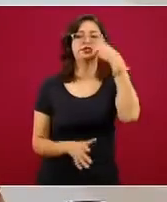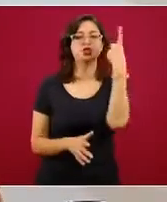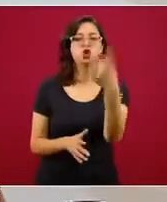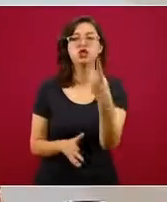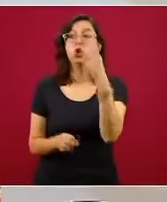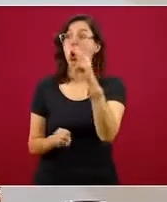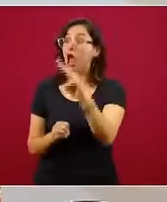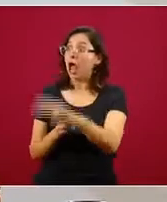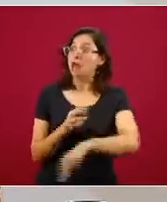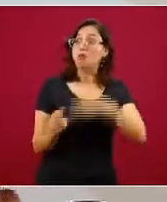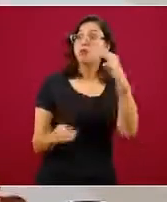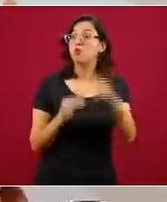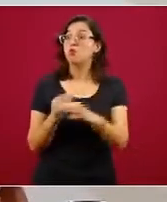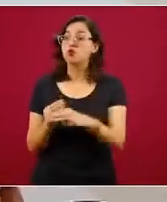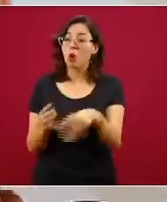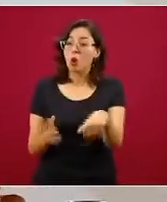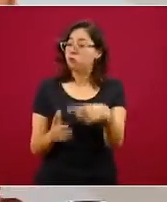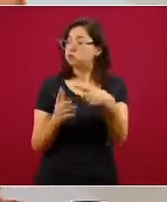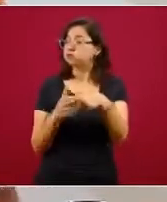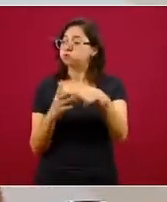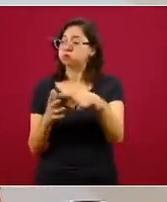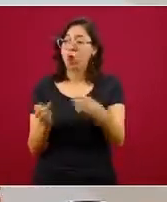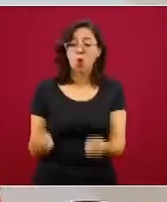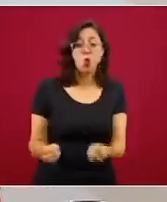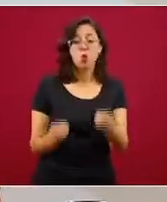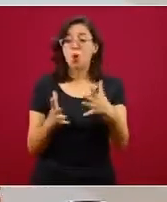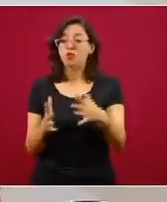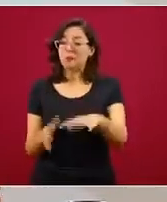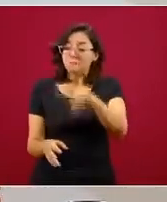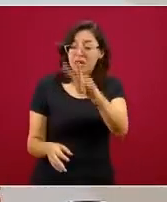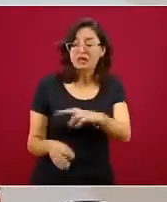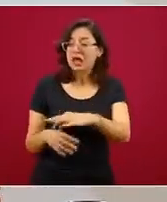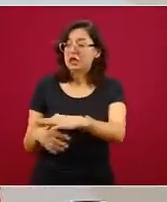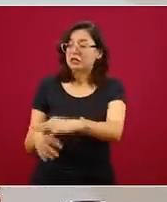se tiene el número del tamaño real de la epidemia.